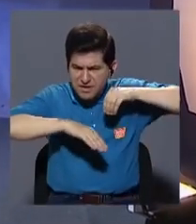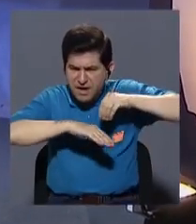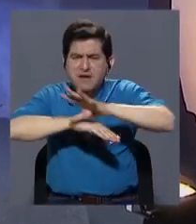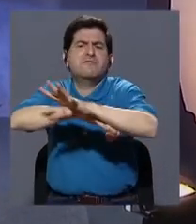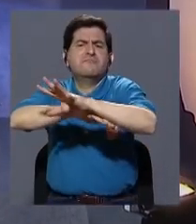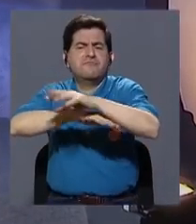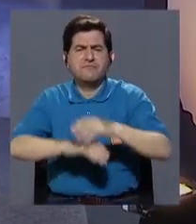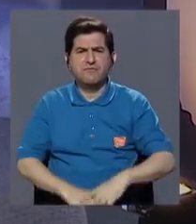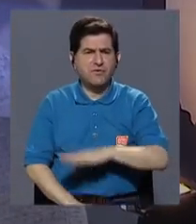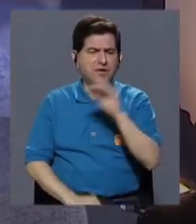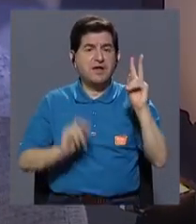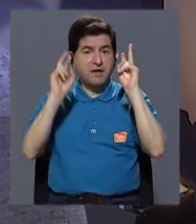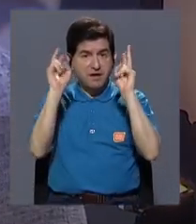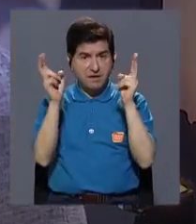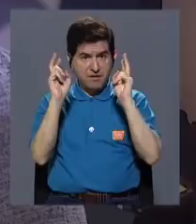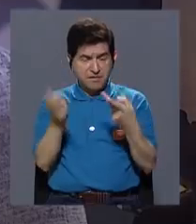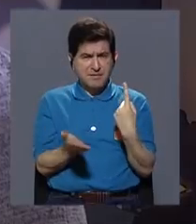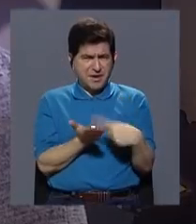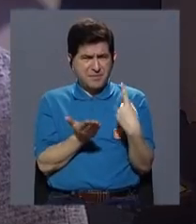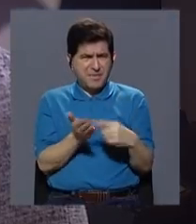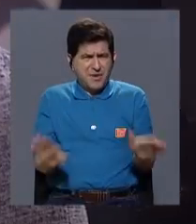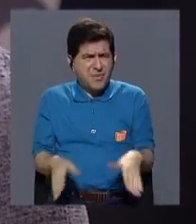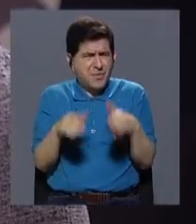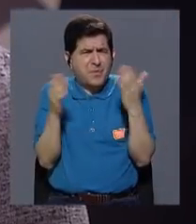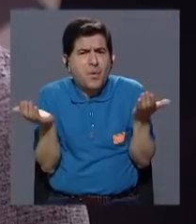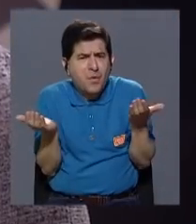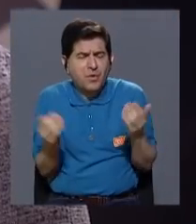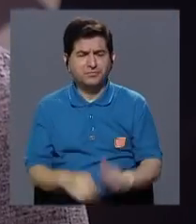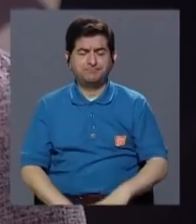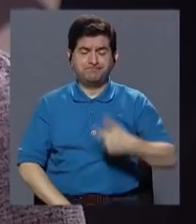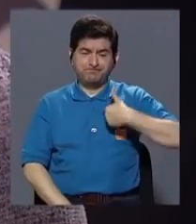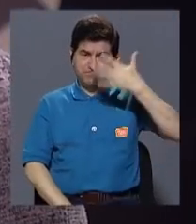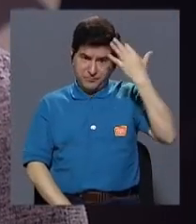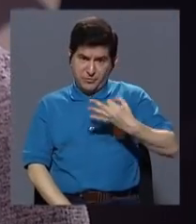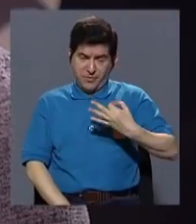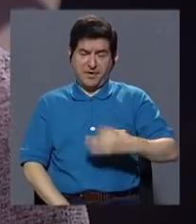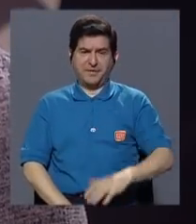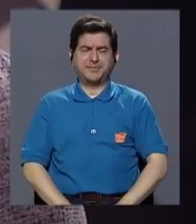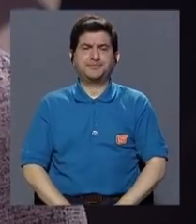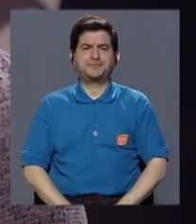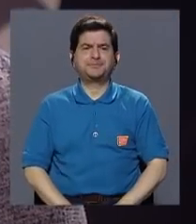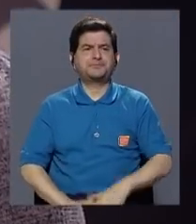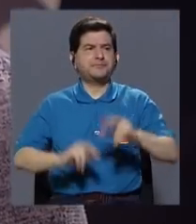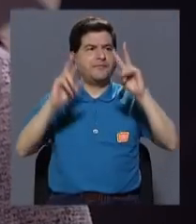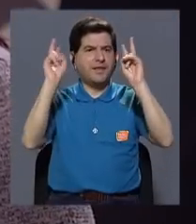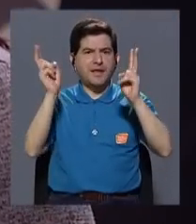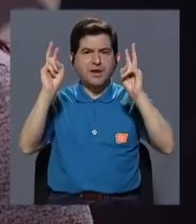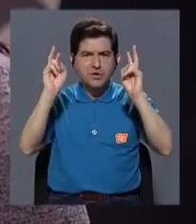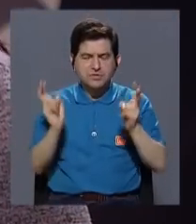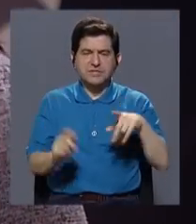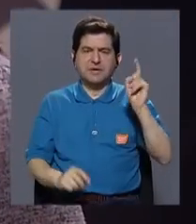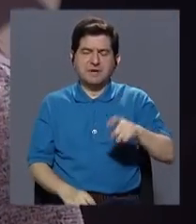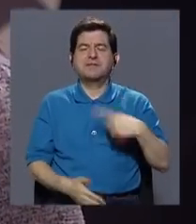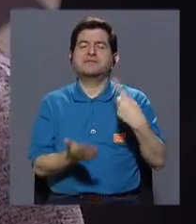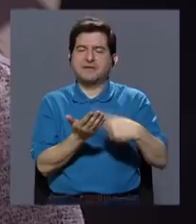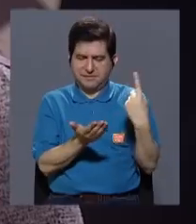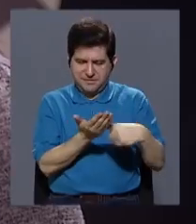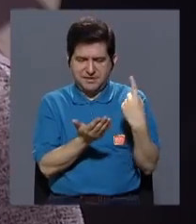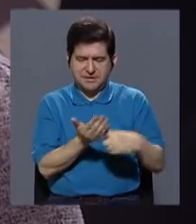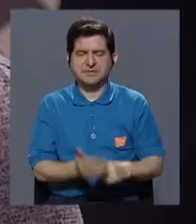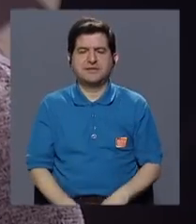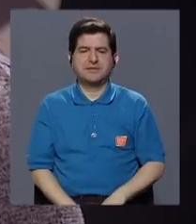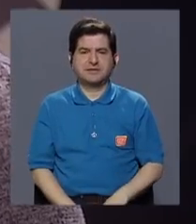sea tema de discusión no yo creo que de verdad eso es bueno lo está mal deben de empezar a ser temas de discusión